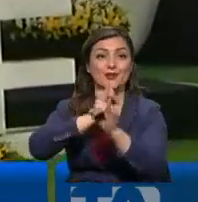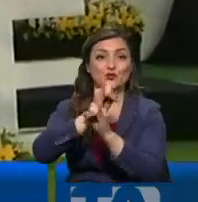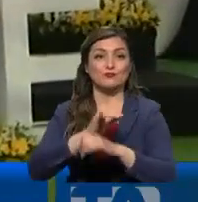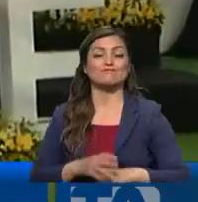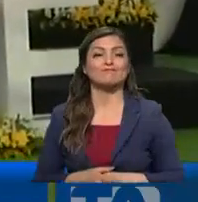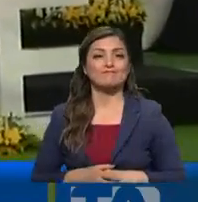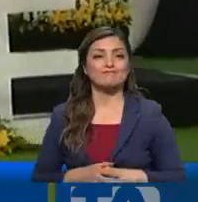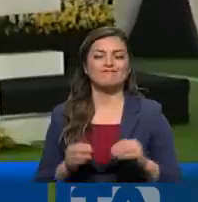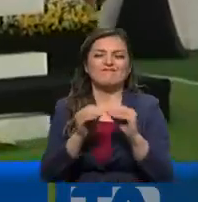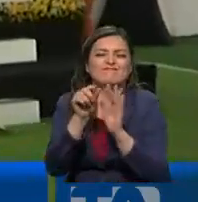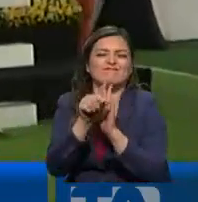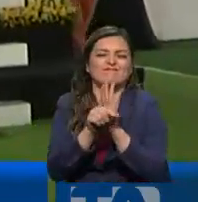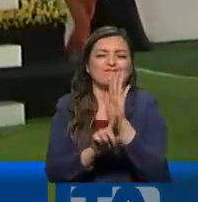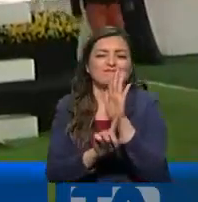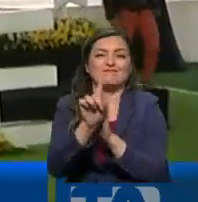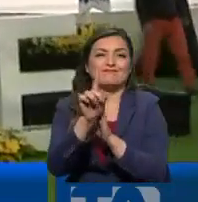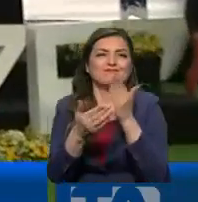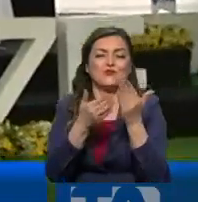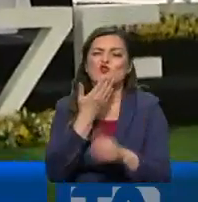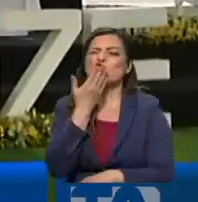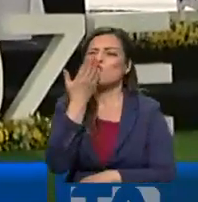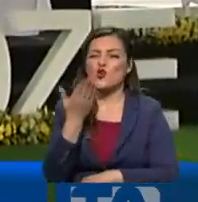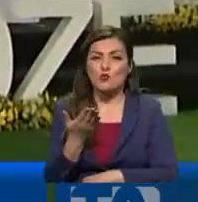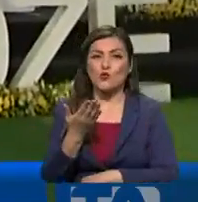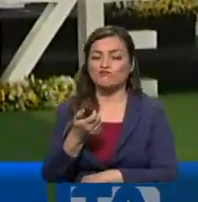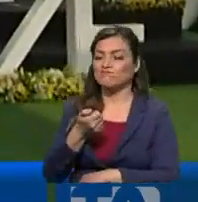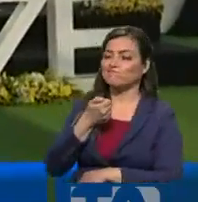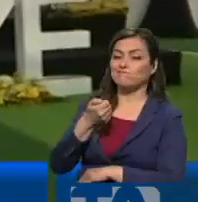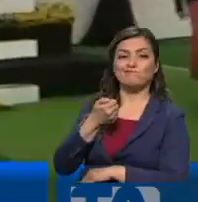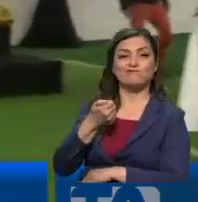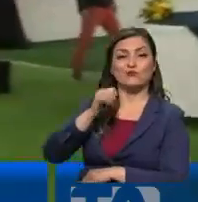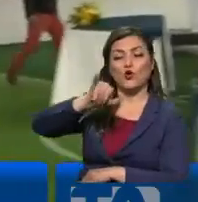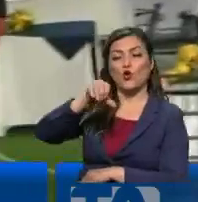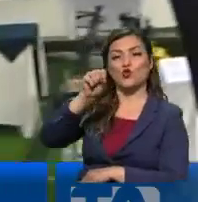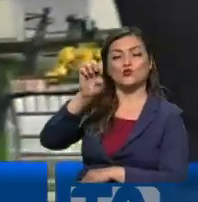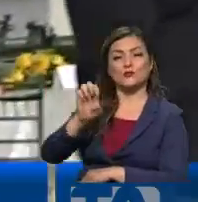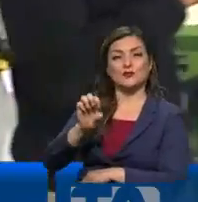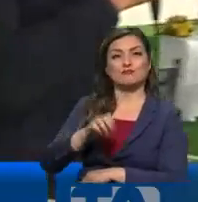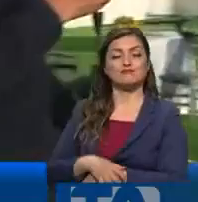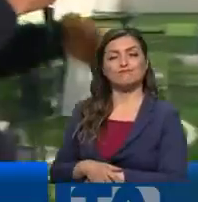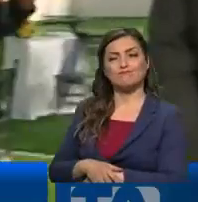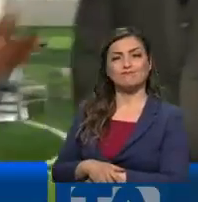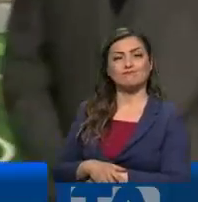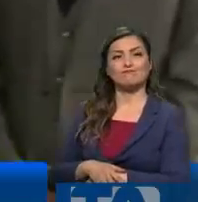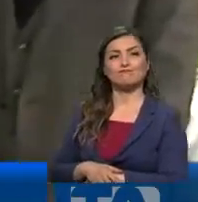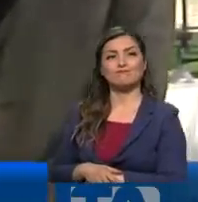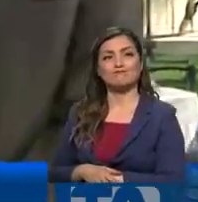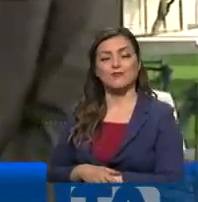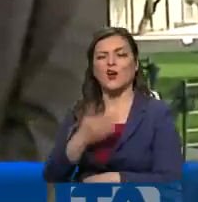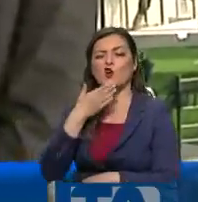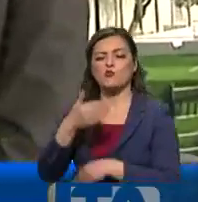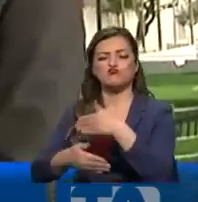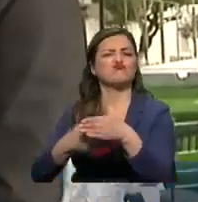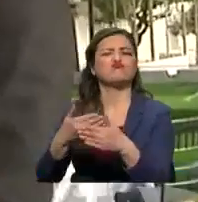darnos más detalles de cómo se va a desarrollar esta jornada el día de hoy, está con nosotros José Antonio Díaz. José Antonio, cuéntenos. ¿Qué es lo que se va a llevar a cabo